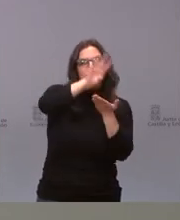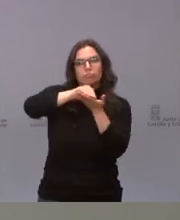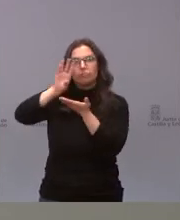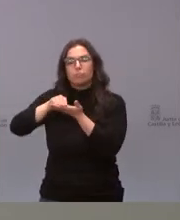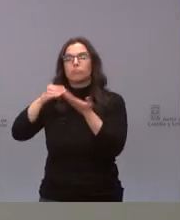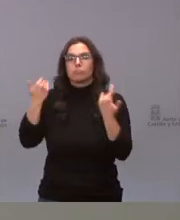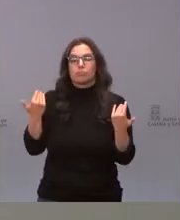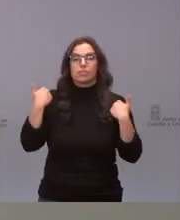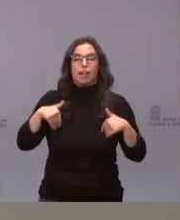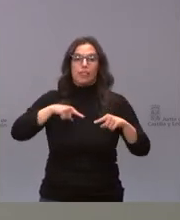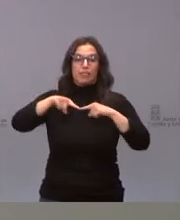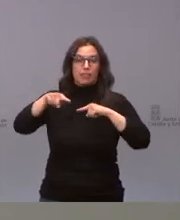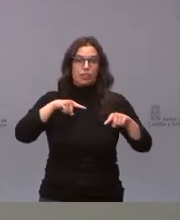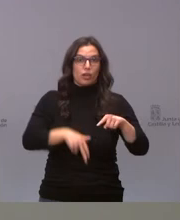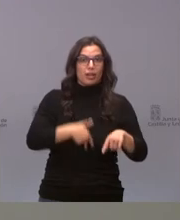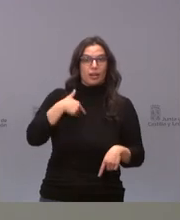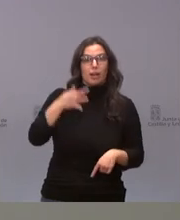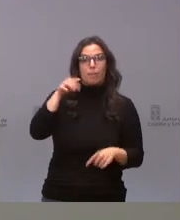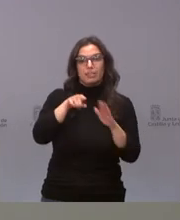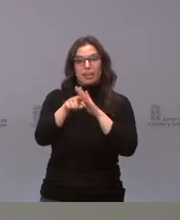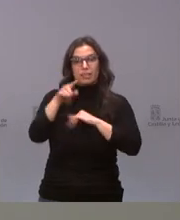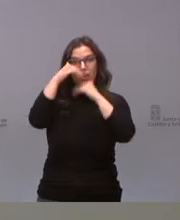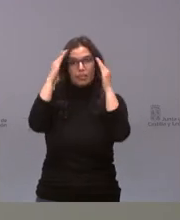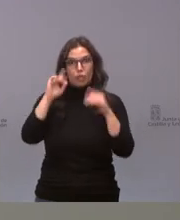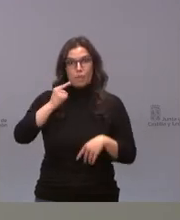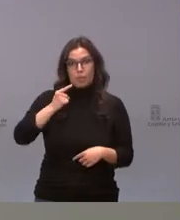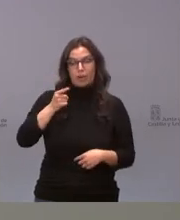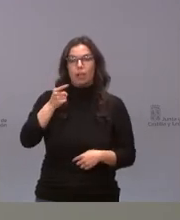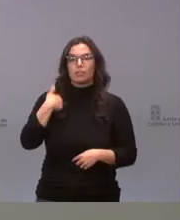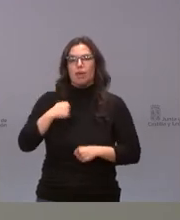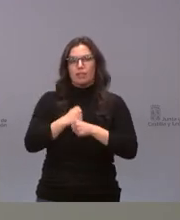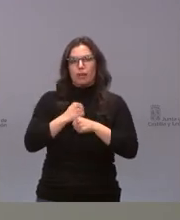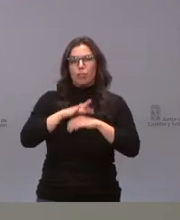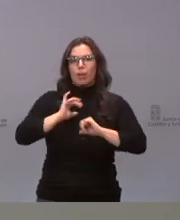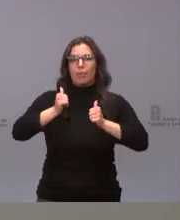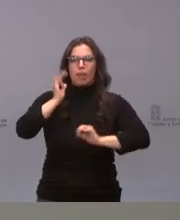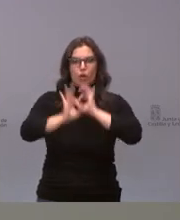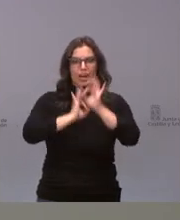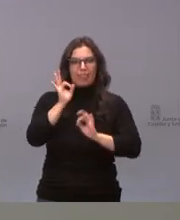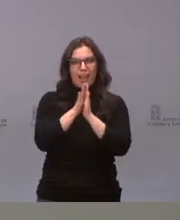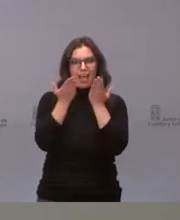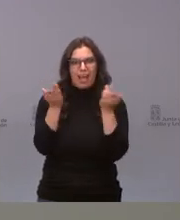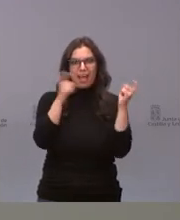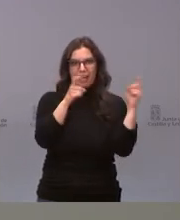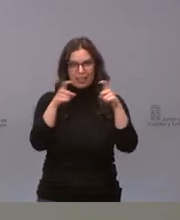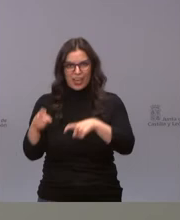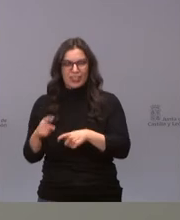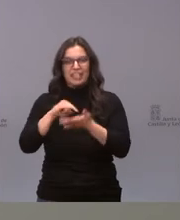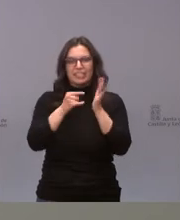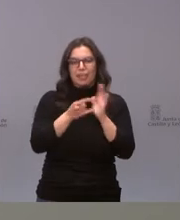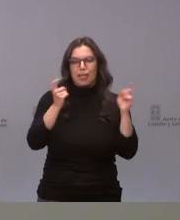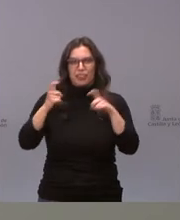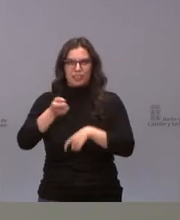direcciones generales y los gerentes de atención primaria ya están trabajando para organizar las agendas, sistemas de